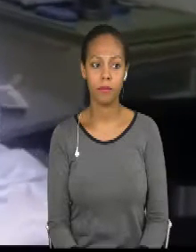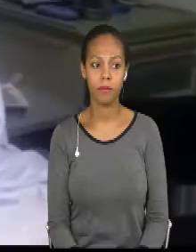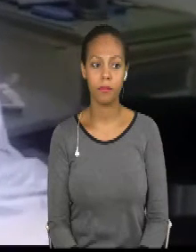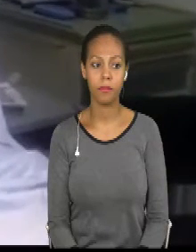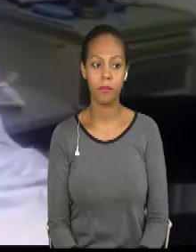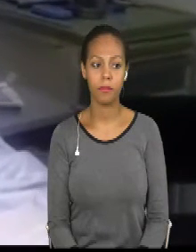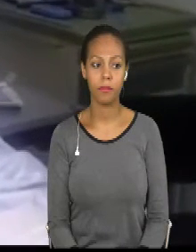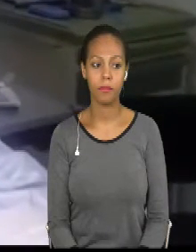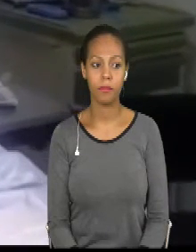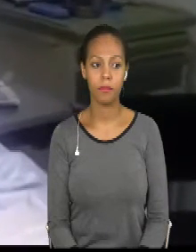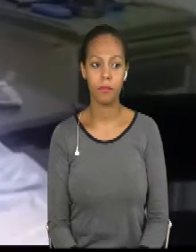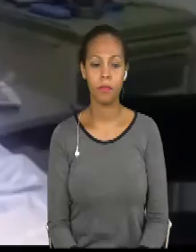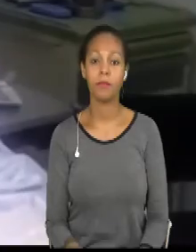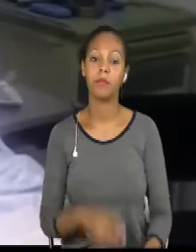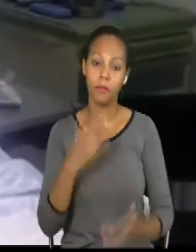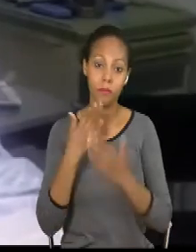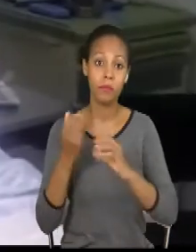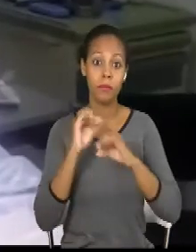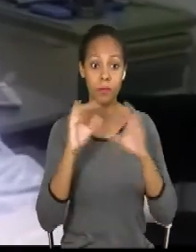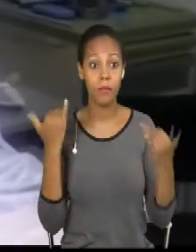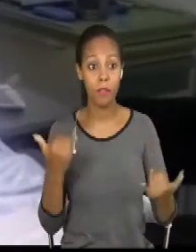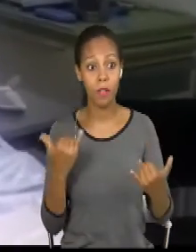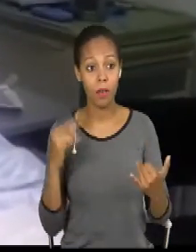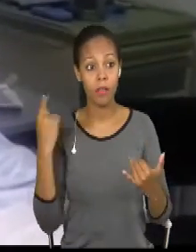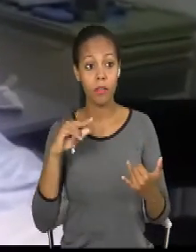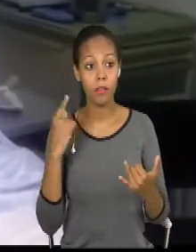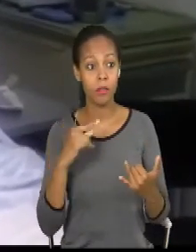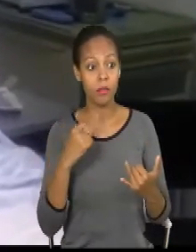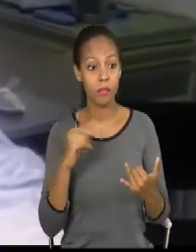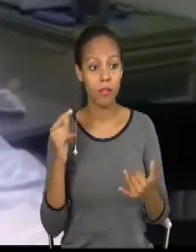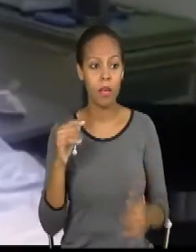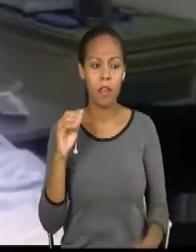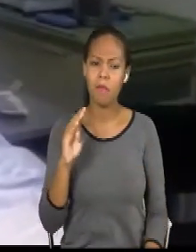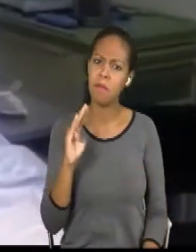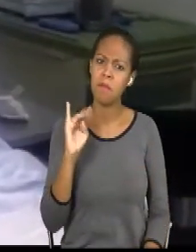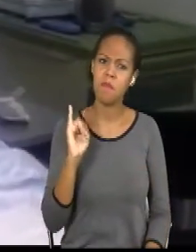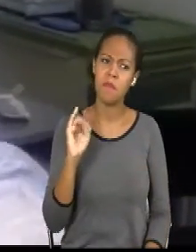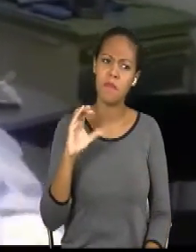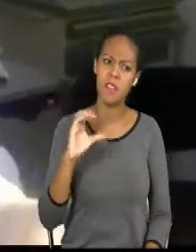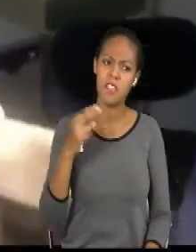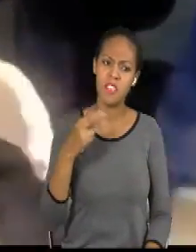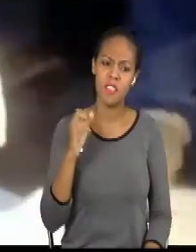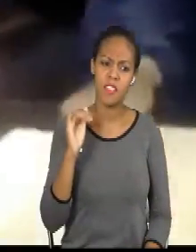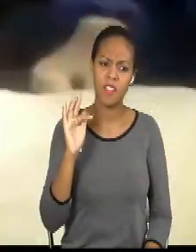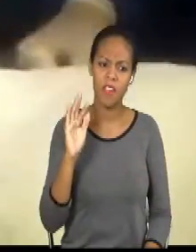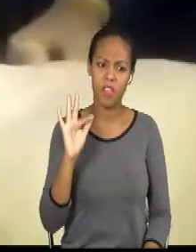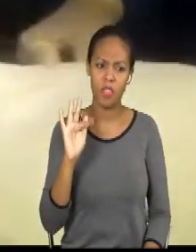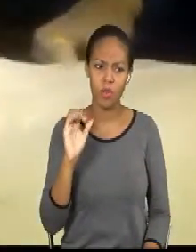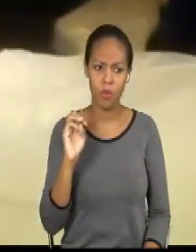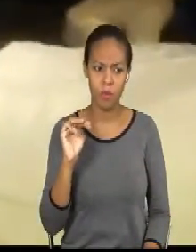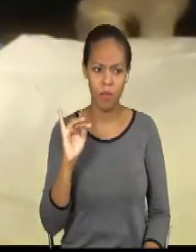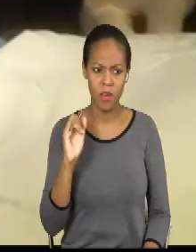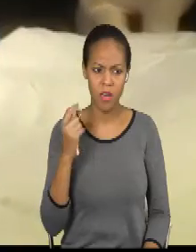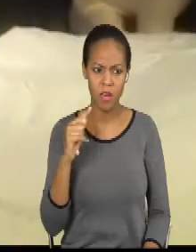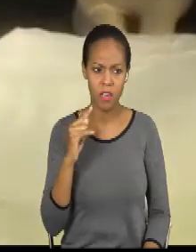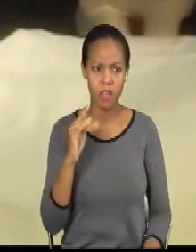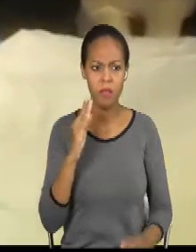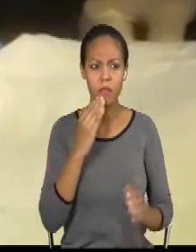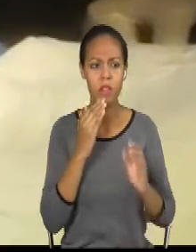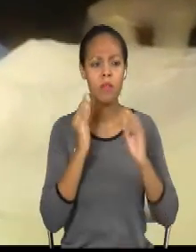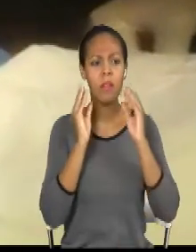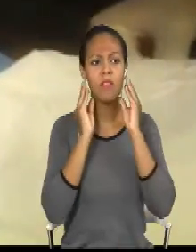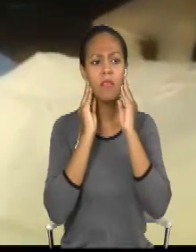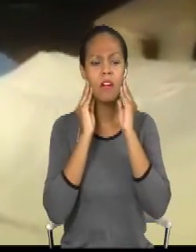Buenos días, hoy vamos a ver un procedimiento denominado bichectomía. La bichectomía consiste en retirar las bolsitas de bichat,